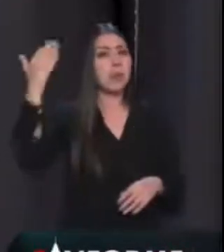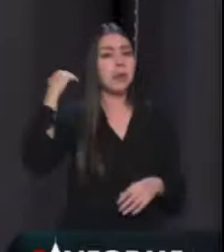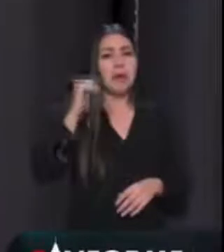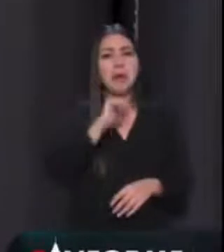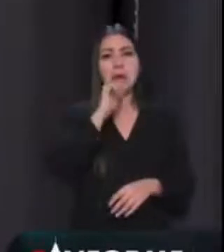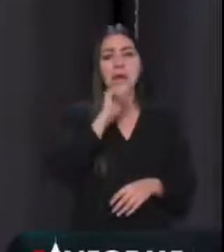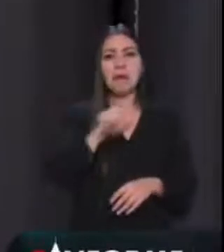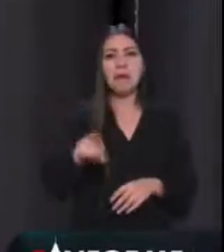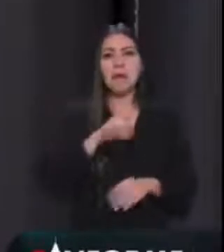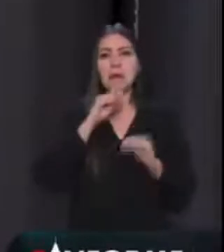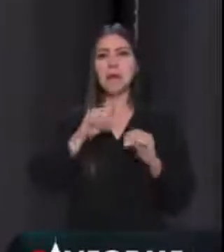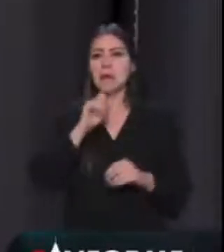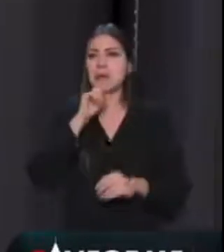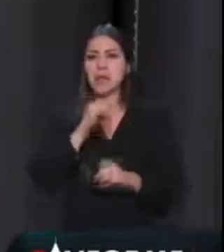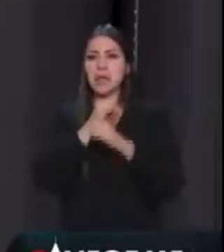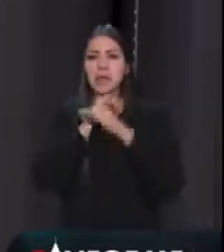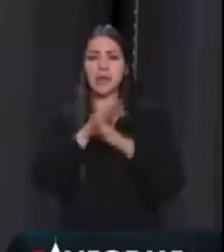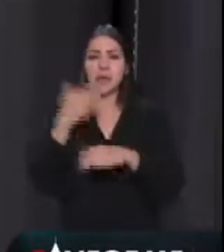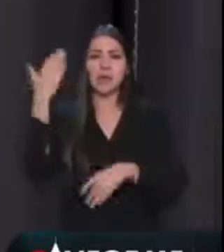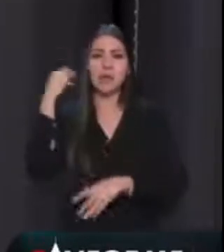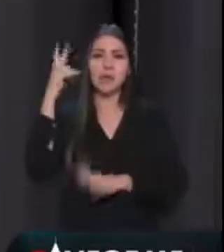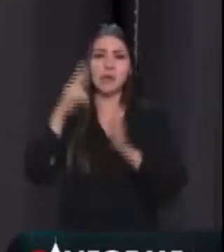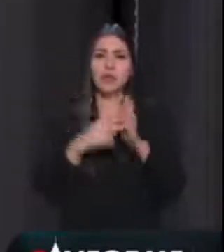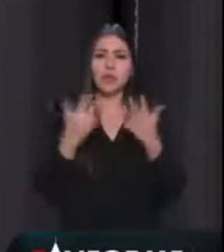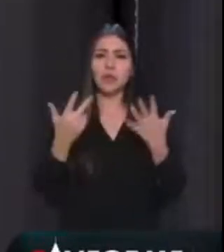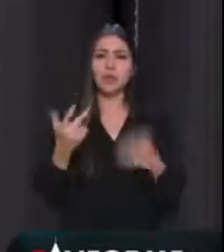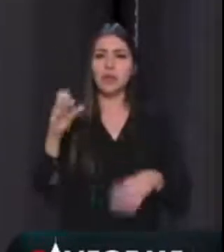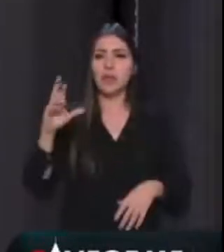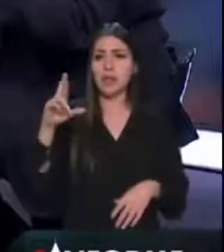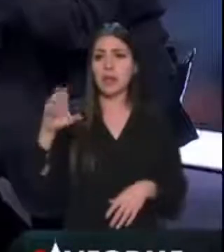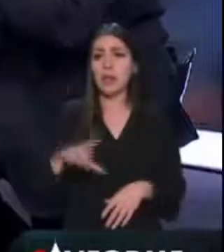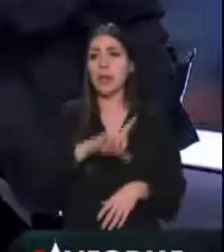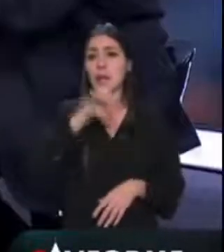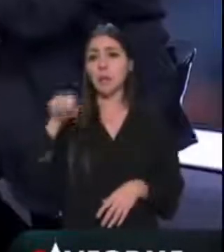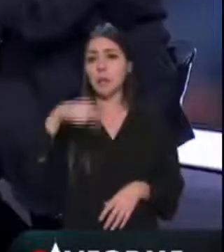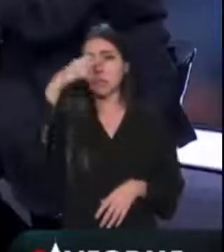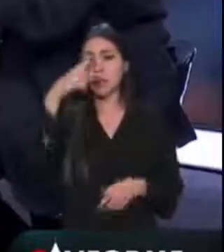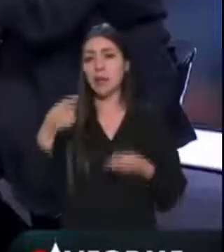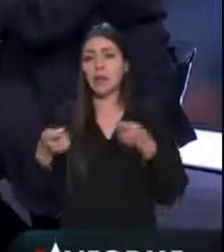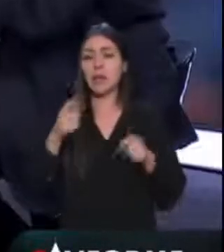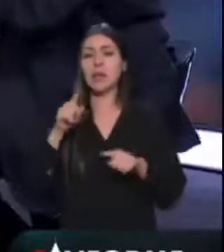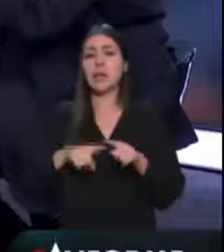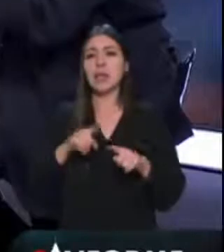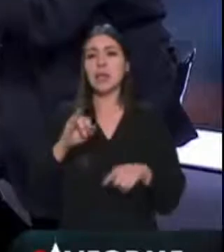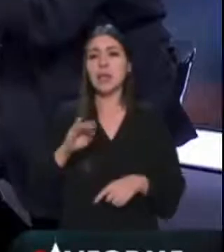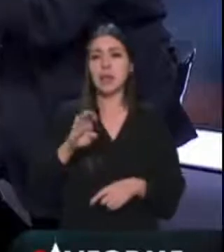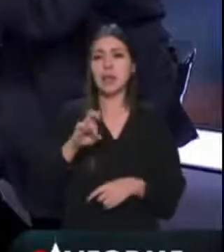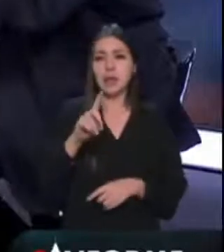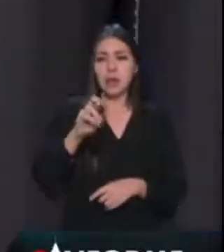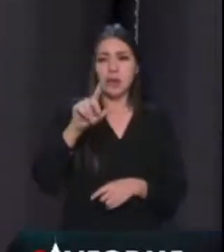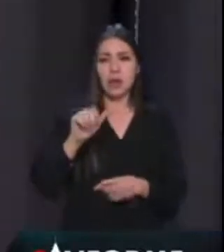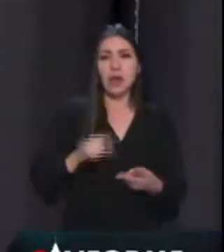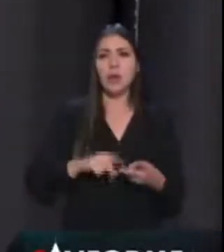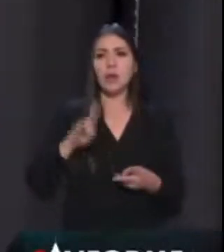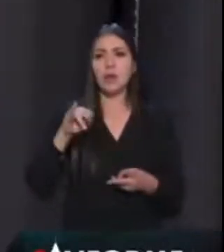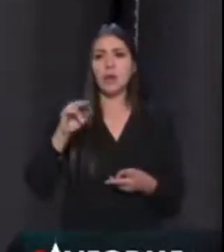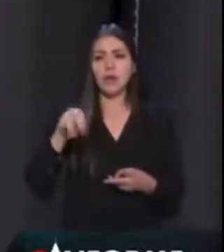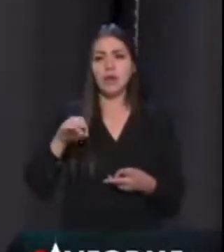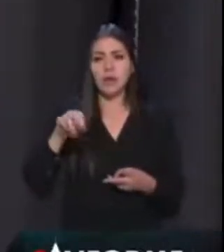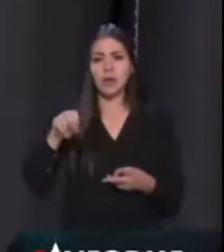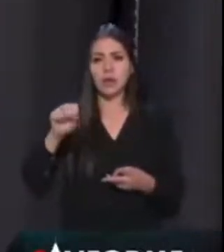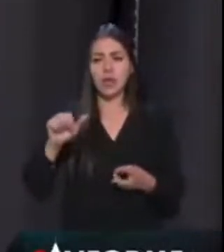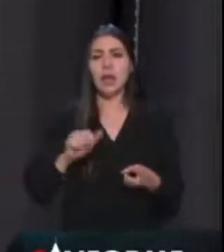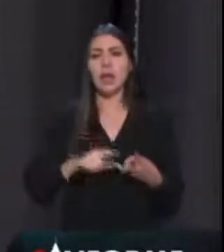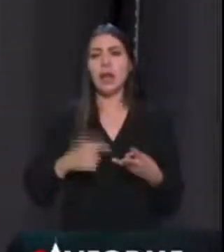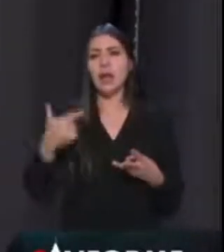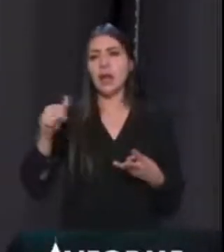la misma CRE. ¿Y quiénes controlaban el mercado ya en 2008 en México? Iberdrola, Unión Fenosa, Gas Natural. Porque aquí